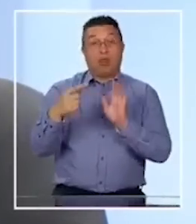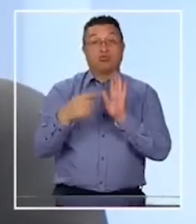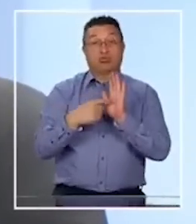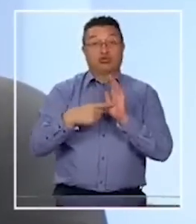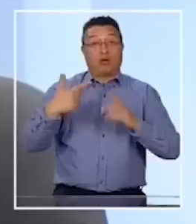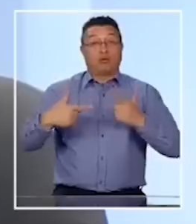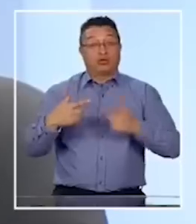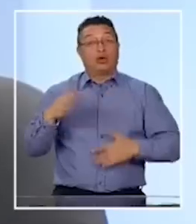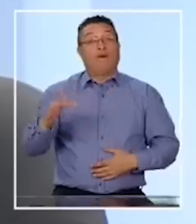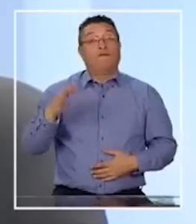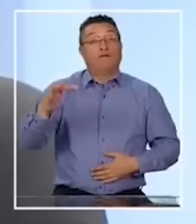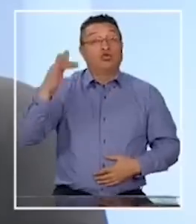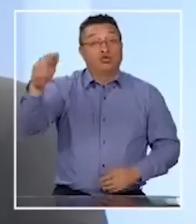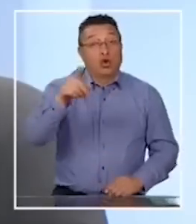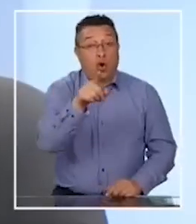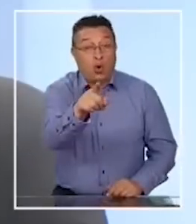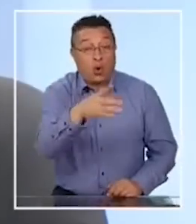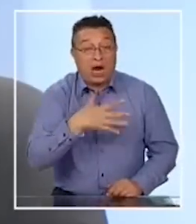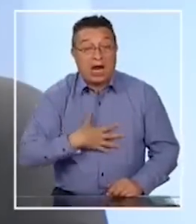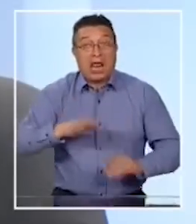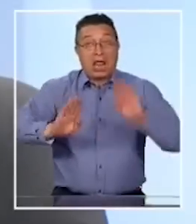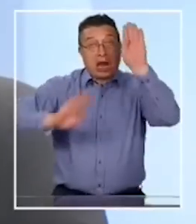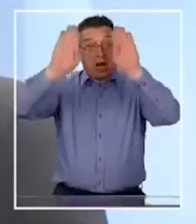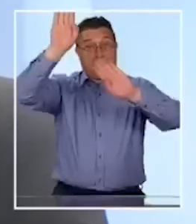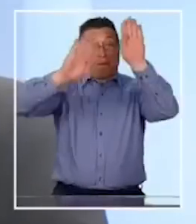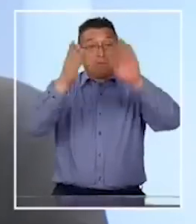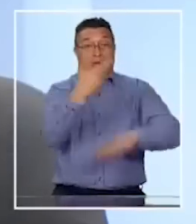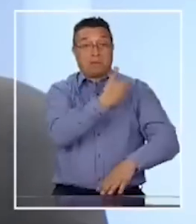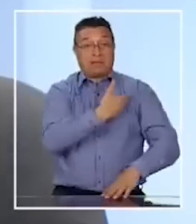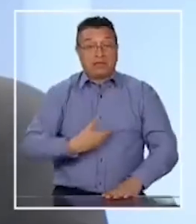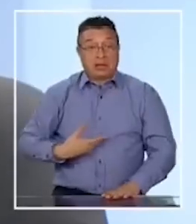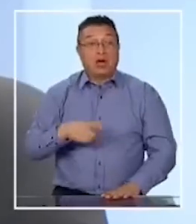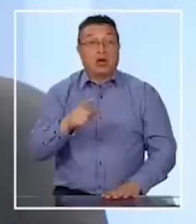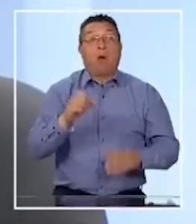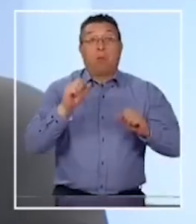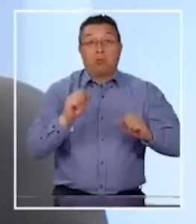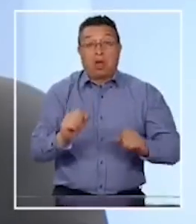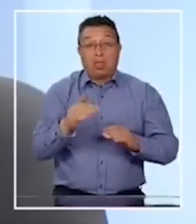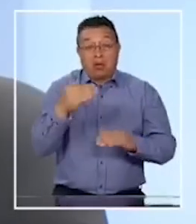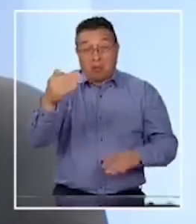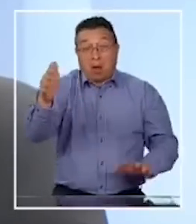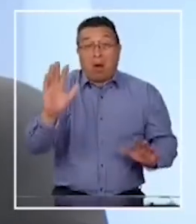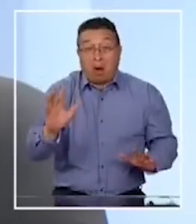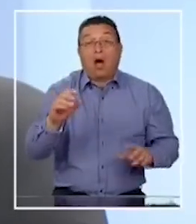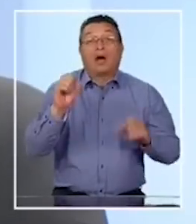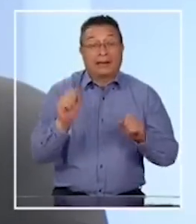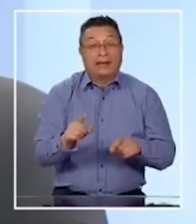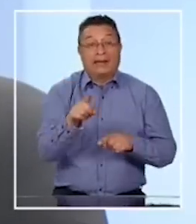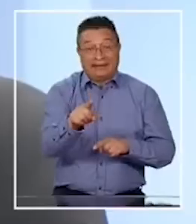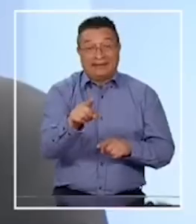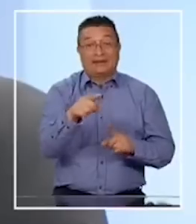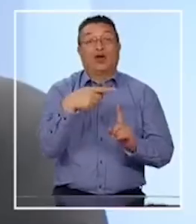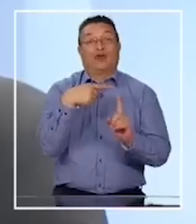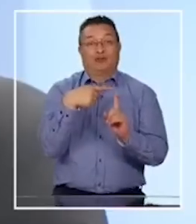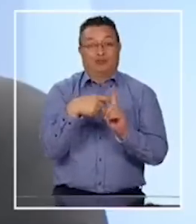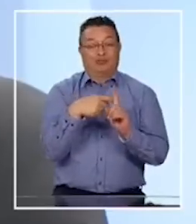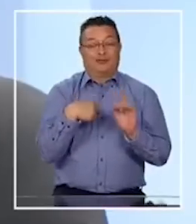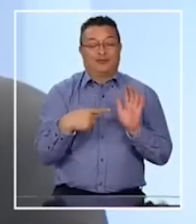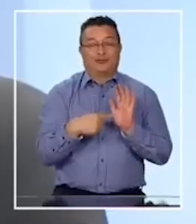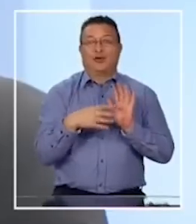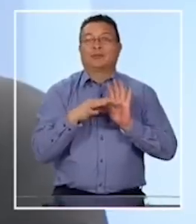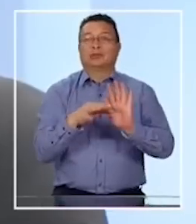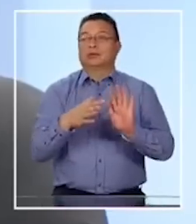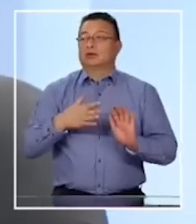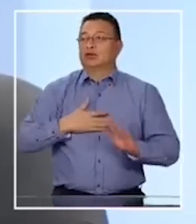usted el día mañana si usted se convierte en candidato presidencial como ha dicho que digamos podría pasar esto Esto es una carta para